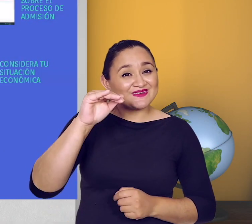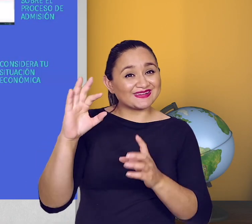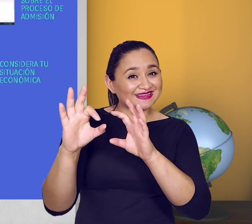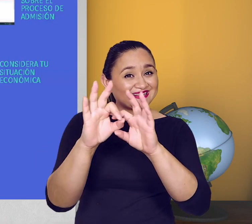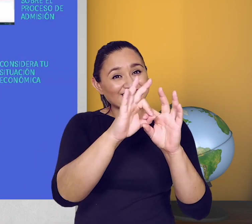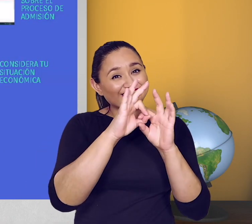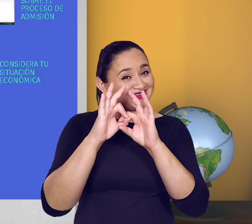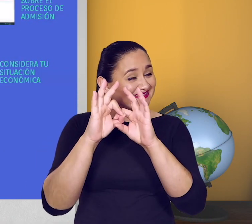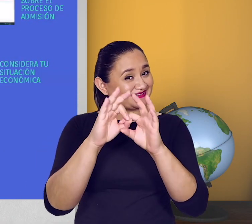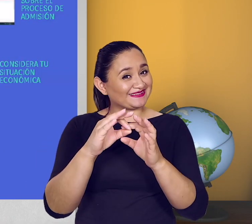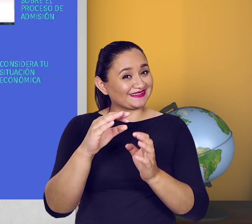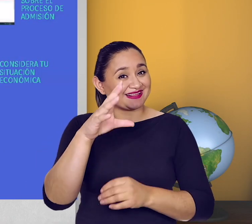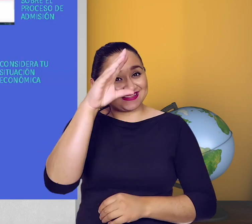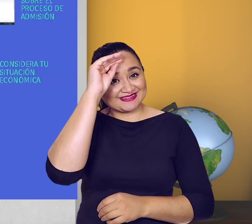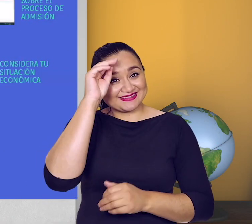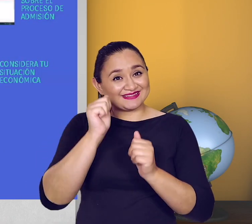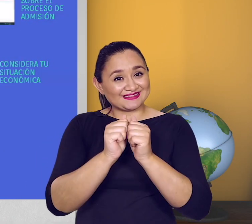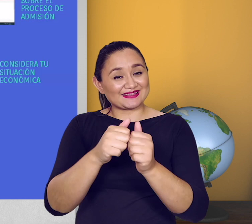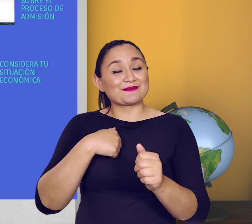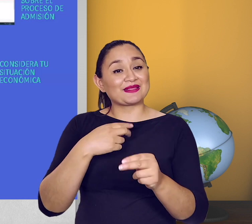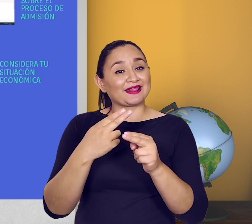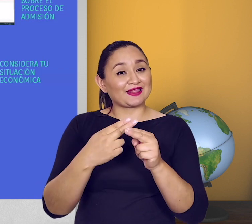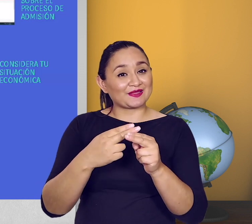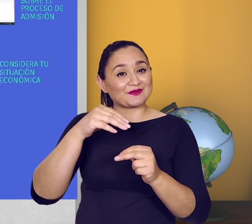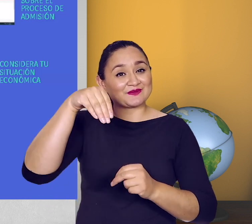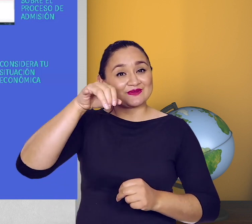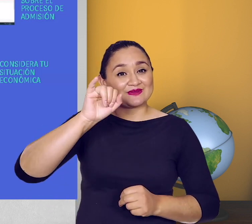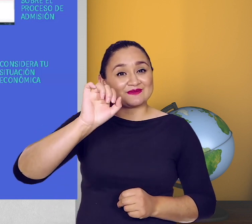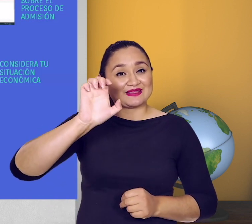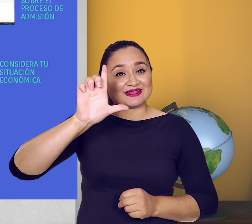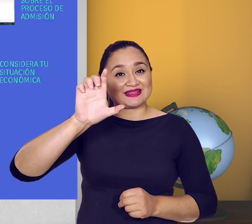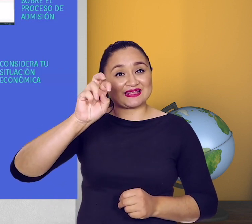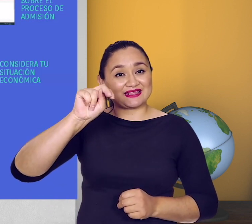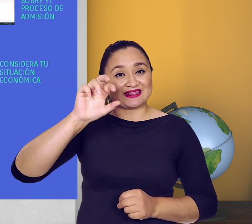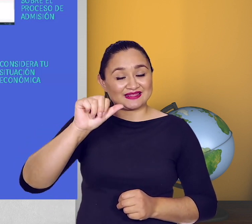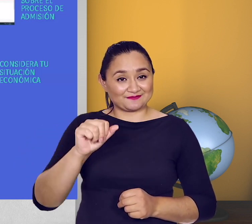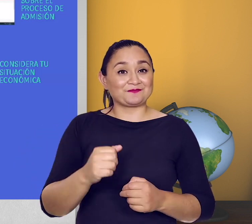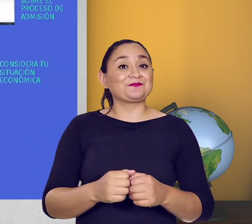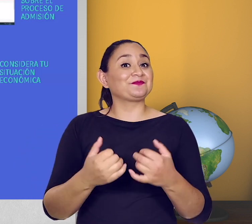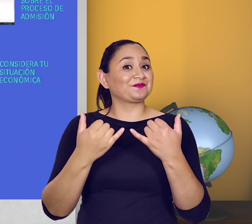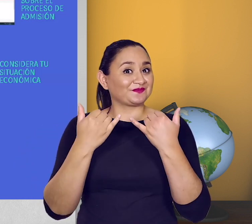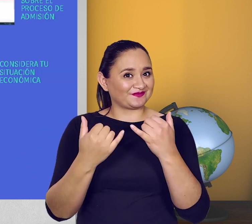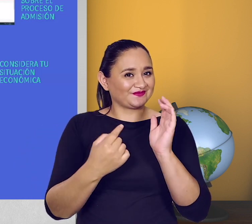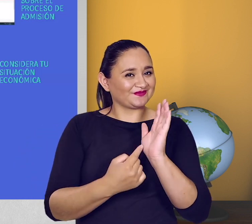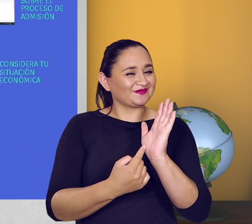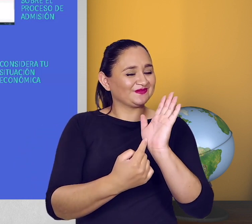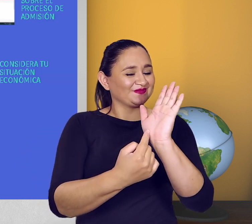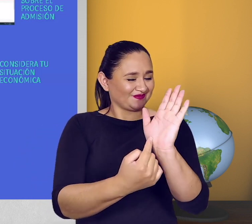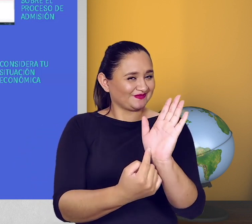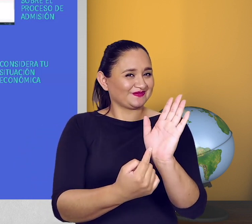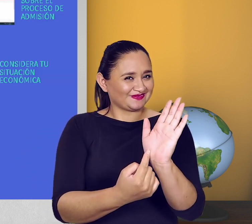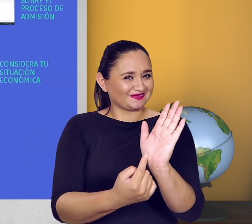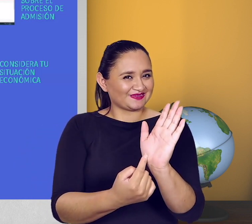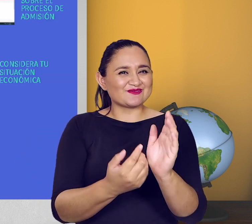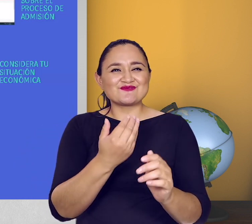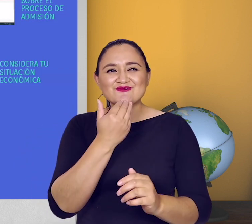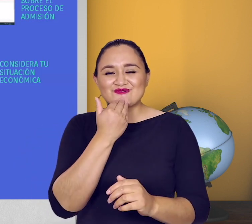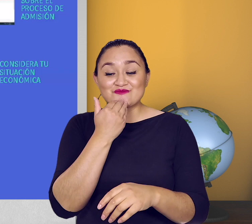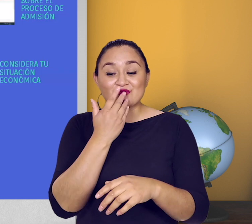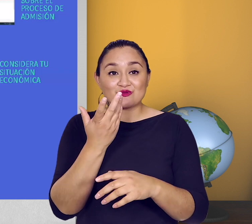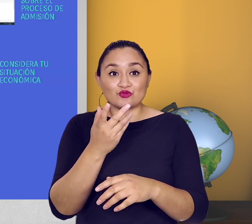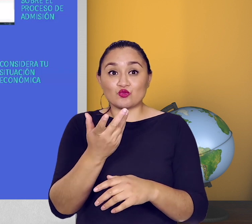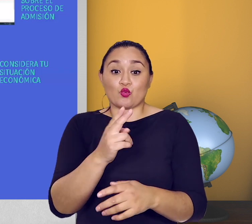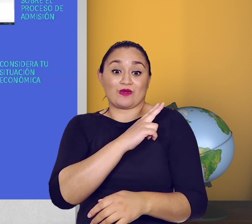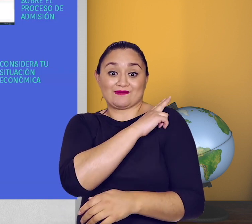de aprendamos juntos mi nombre es melena lanzó y el día de hoy les voy a hablar sobre qué análisis